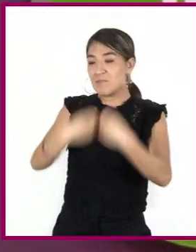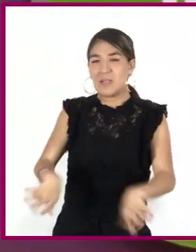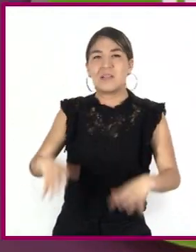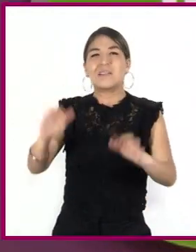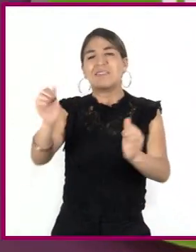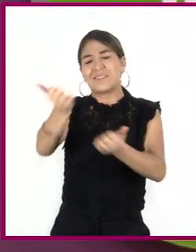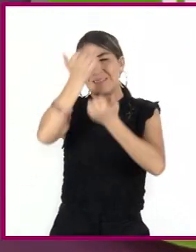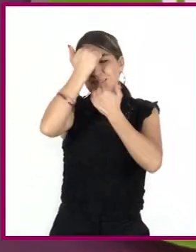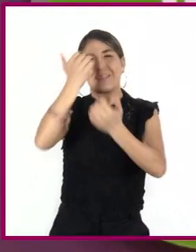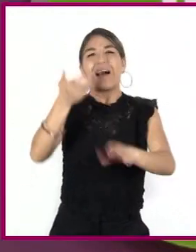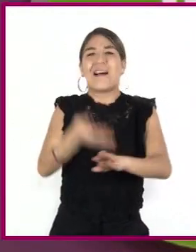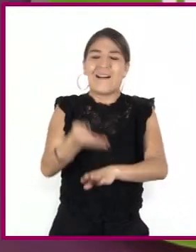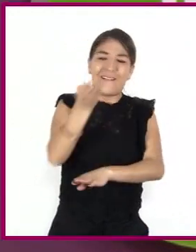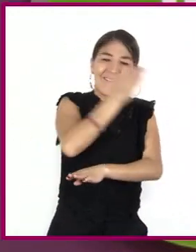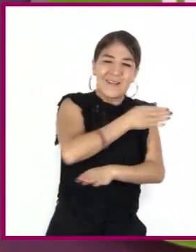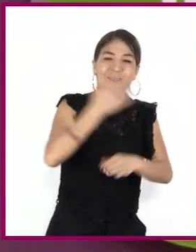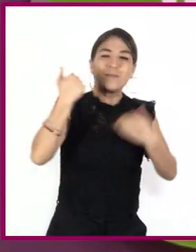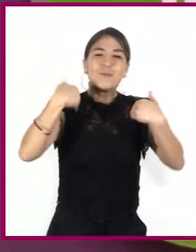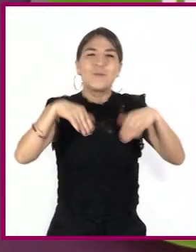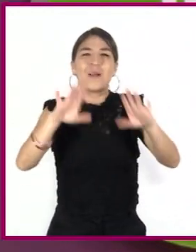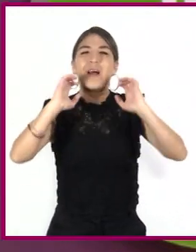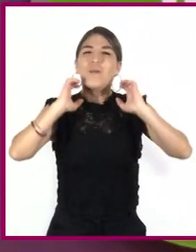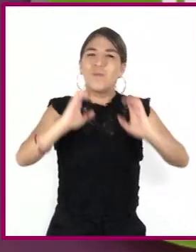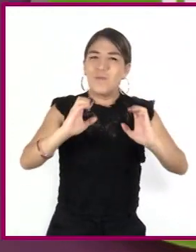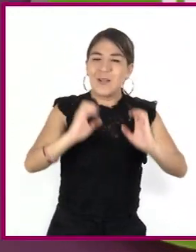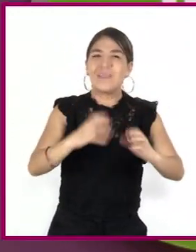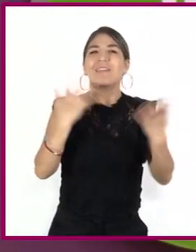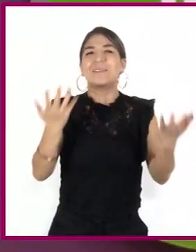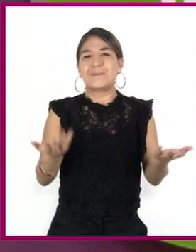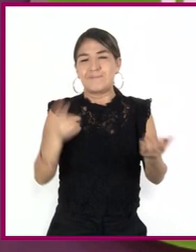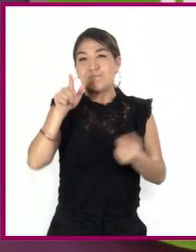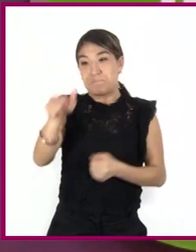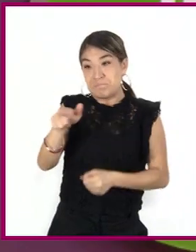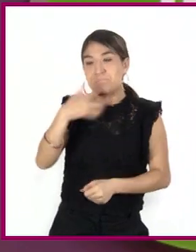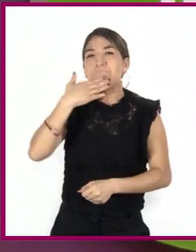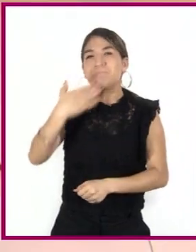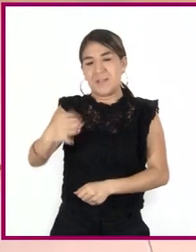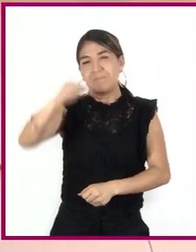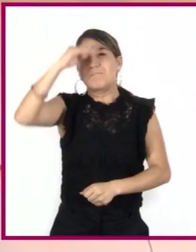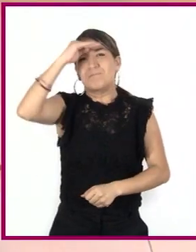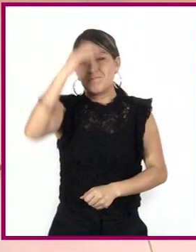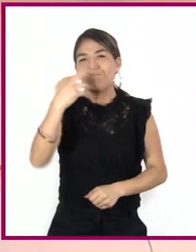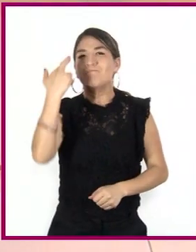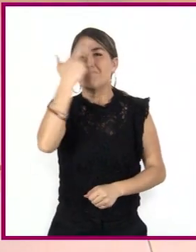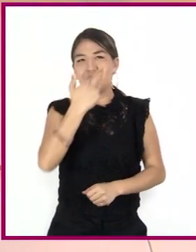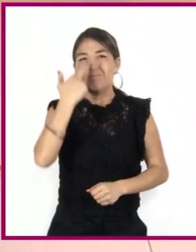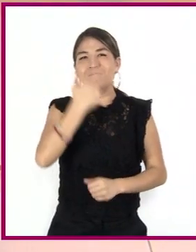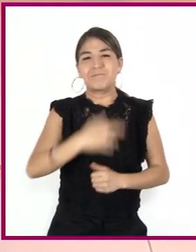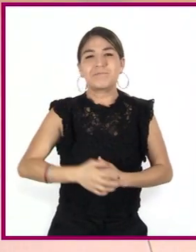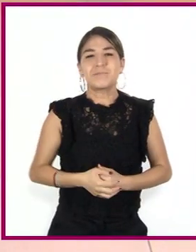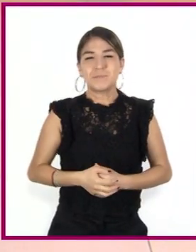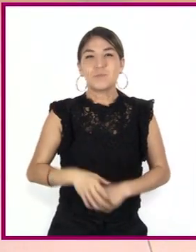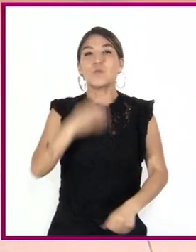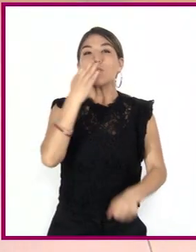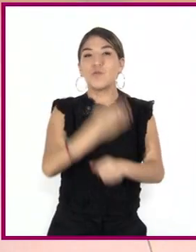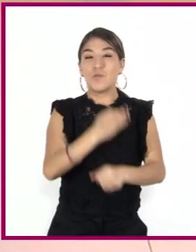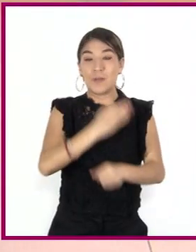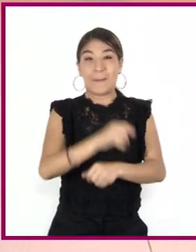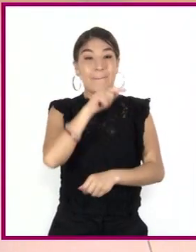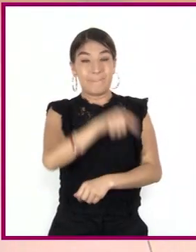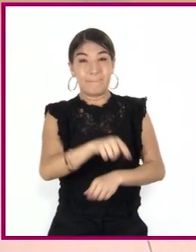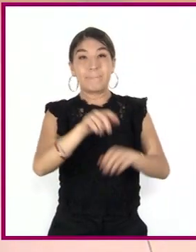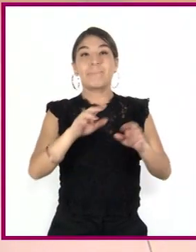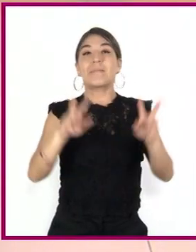cosas o a nuestros y nuestras semejantes. Muy buena reflexión. Para continuar con el tema de hoy,